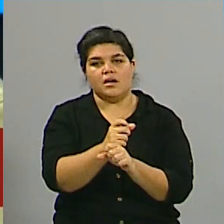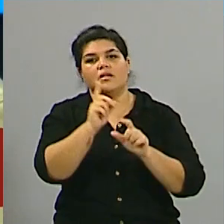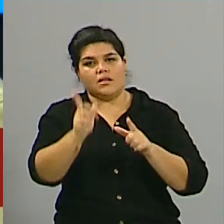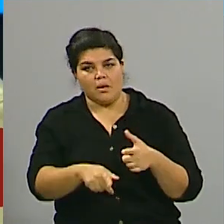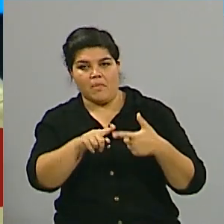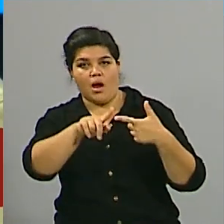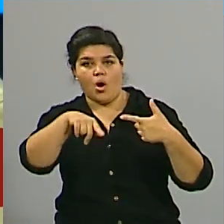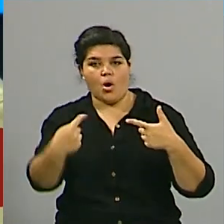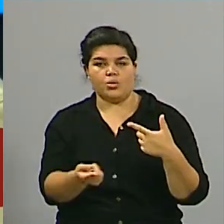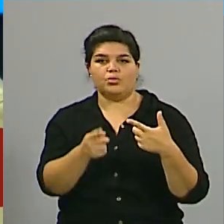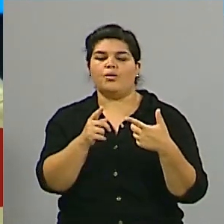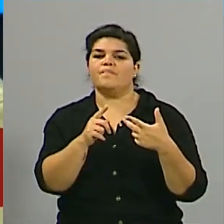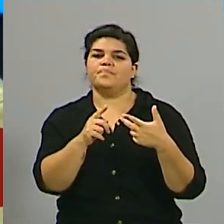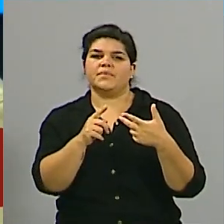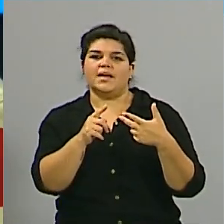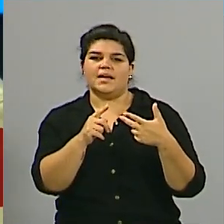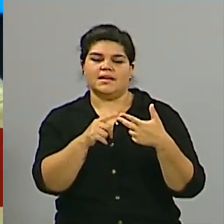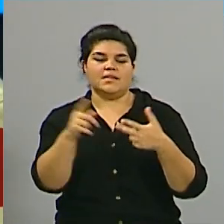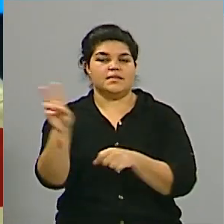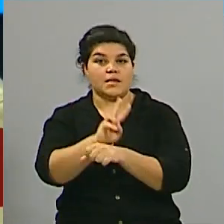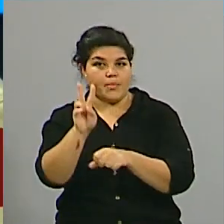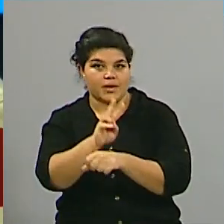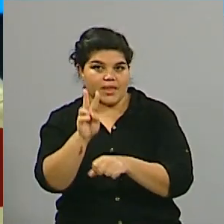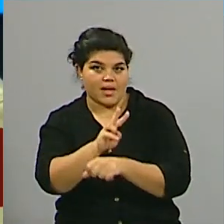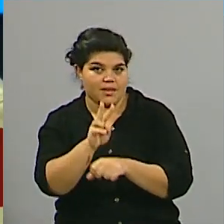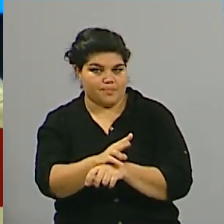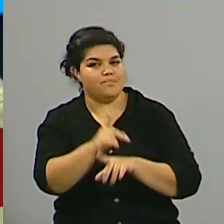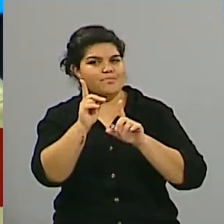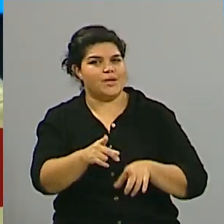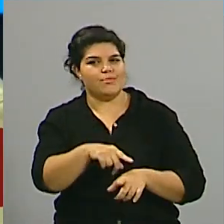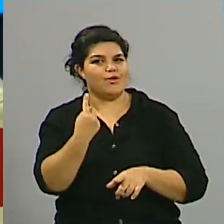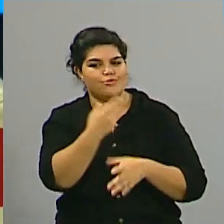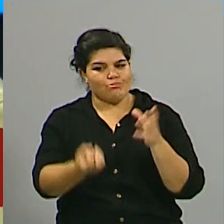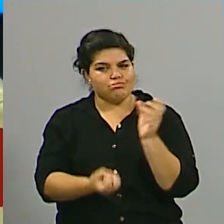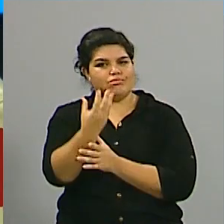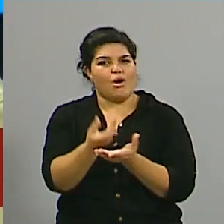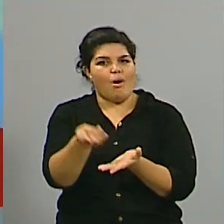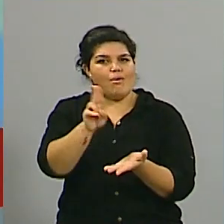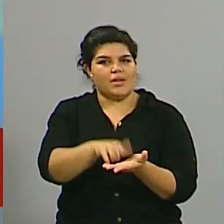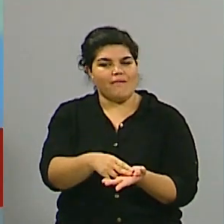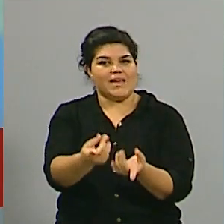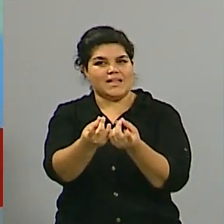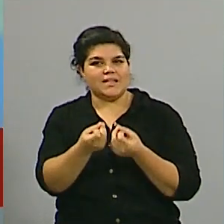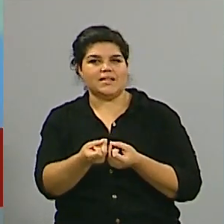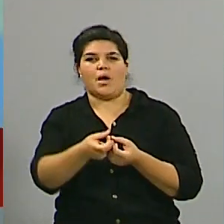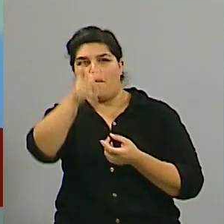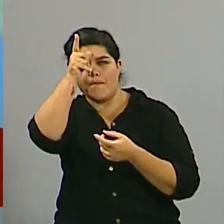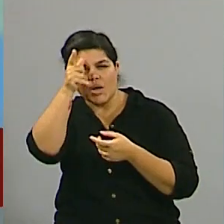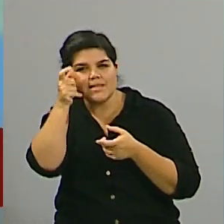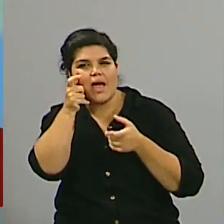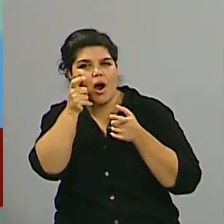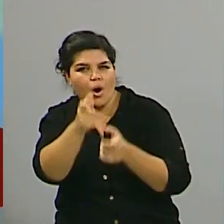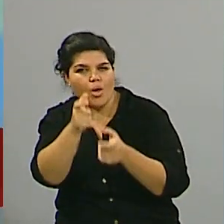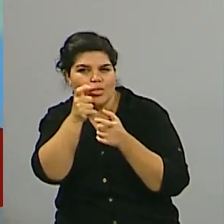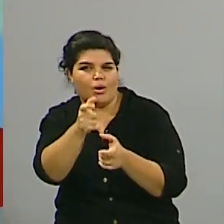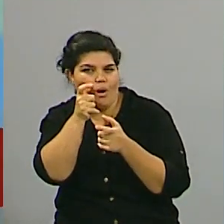Por supuesto que nosotros pensamos que hay que volver a crear un cuerpo de preventores, digamos, en el departamento. Antes de ayer hablaba con un